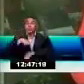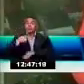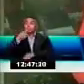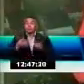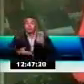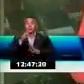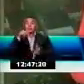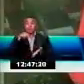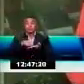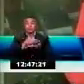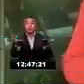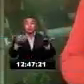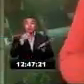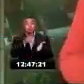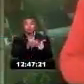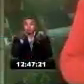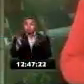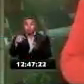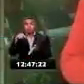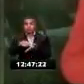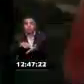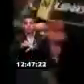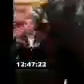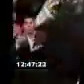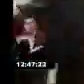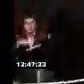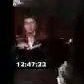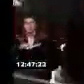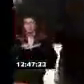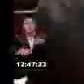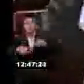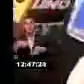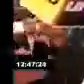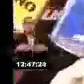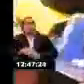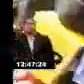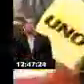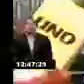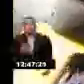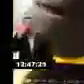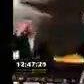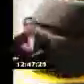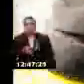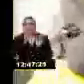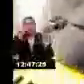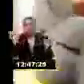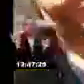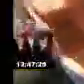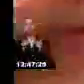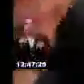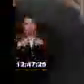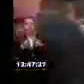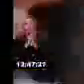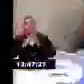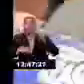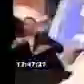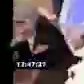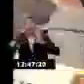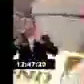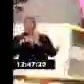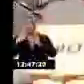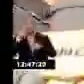trasladado a una sala contigua a la de donde se está realizando la audiencia de juicio por pedido de fiscalía al solicitar al tribunal penal